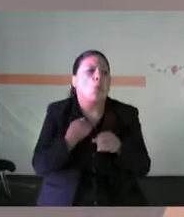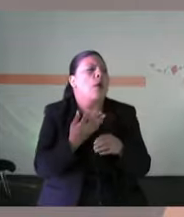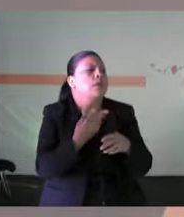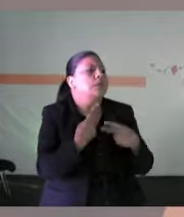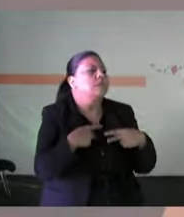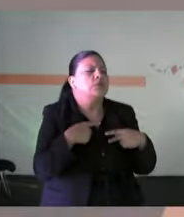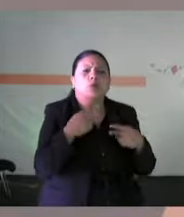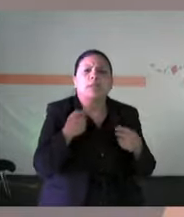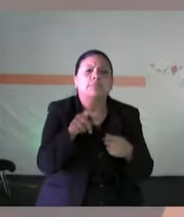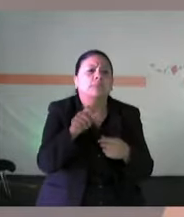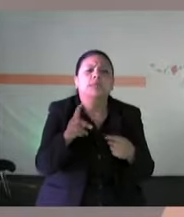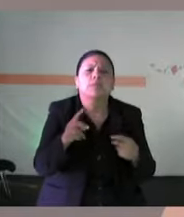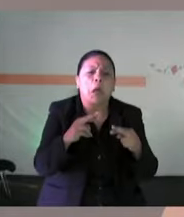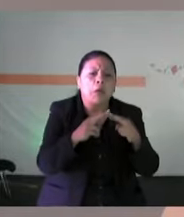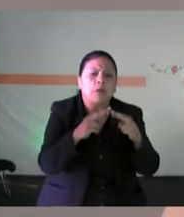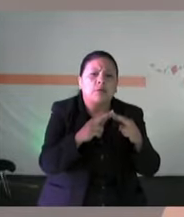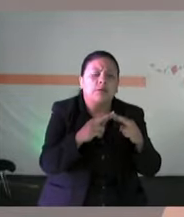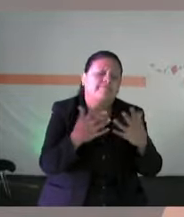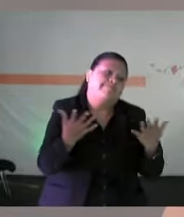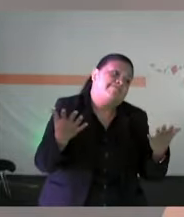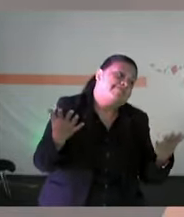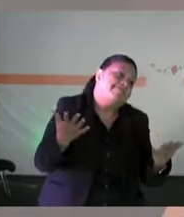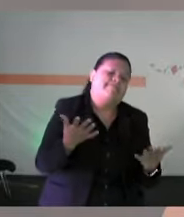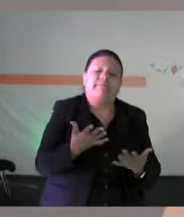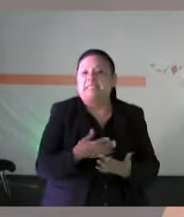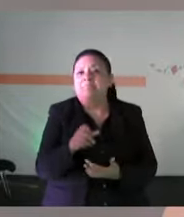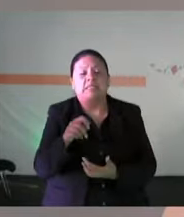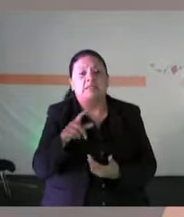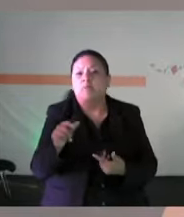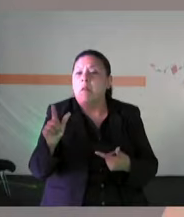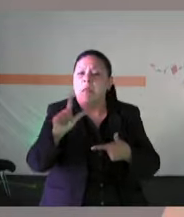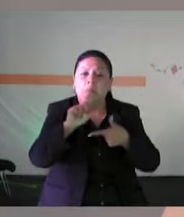también. O sea, Latinoamérica.